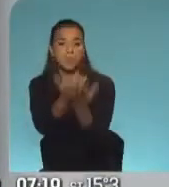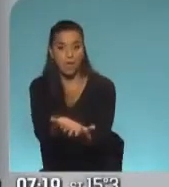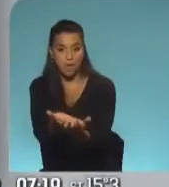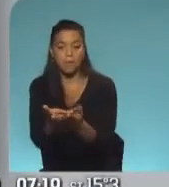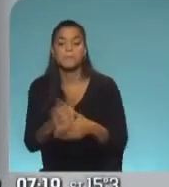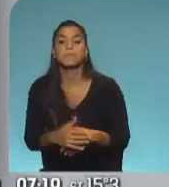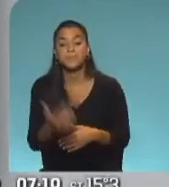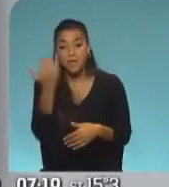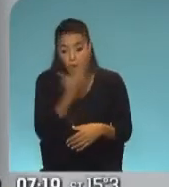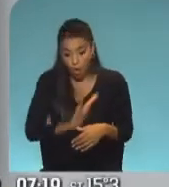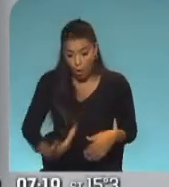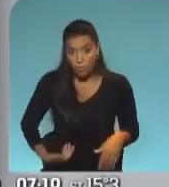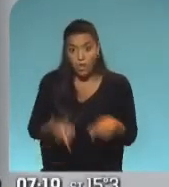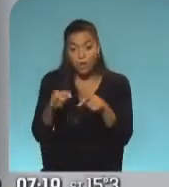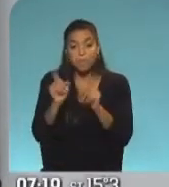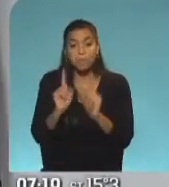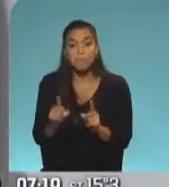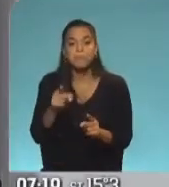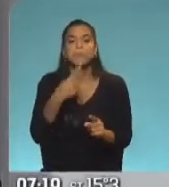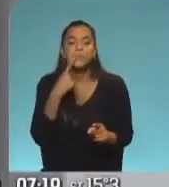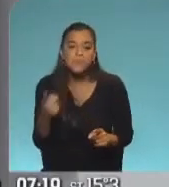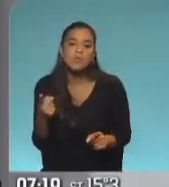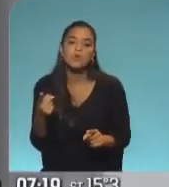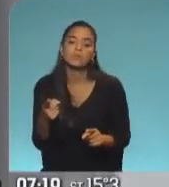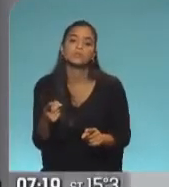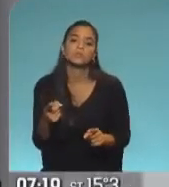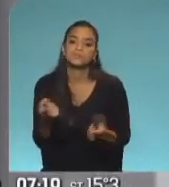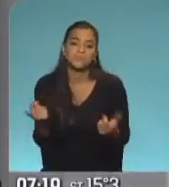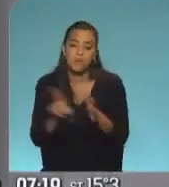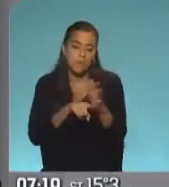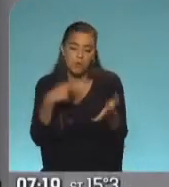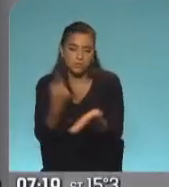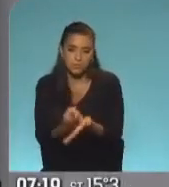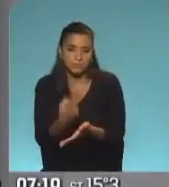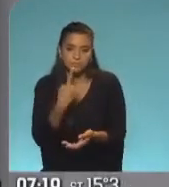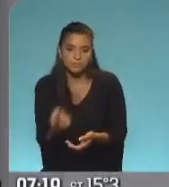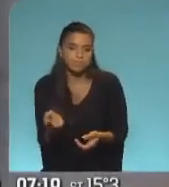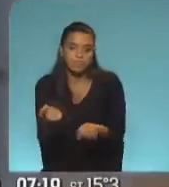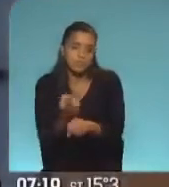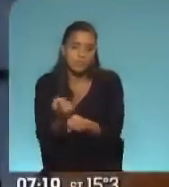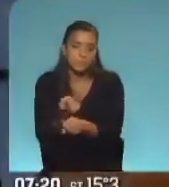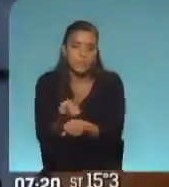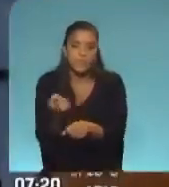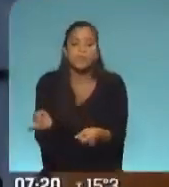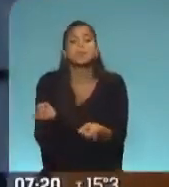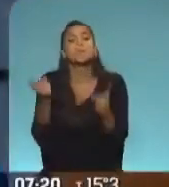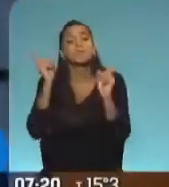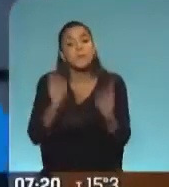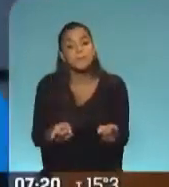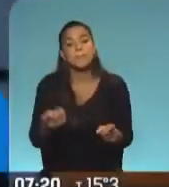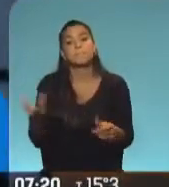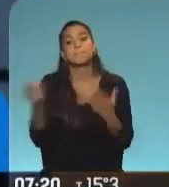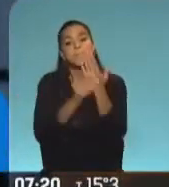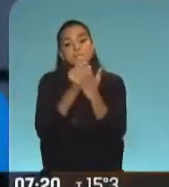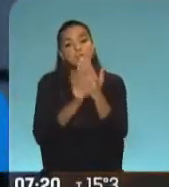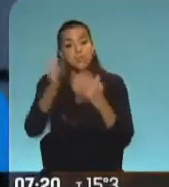el gobierno con esa contrapropuesta la había calificado como que era imposible, inviable, e incluso el